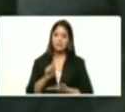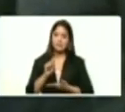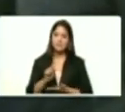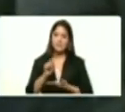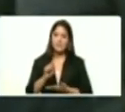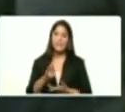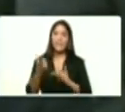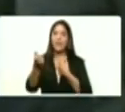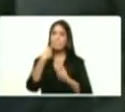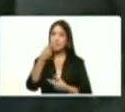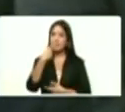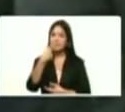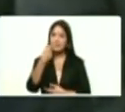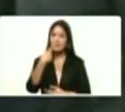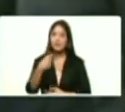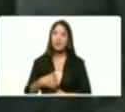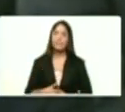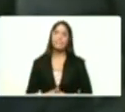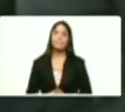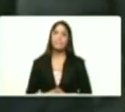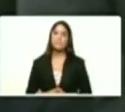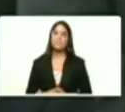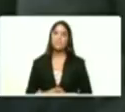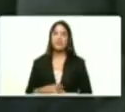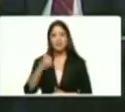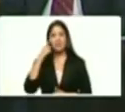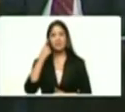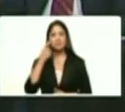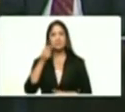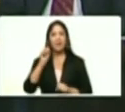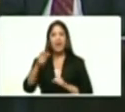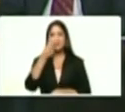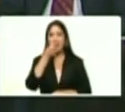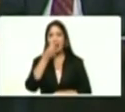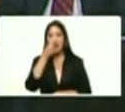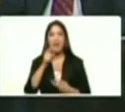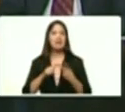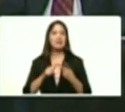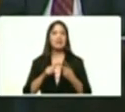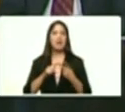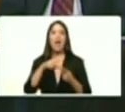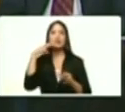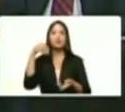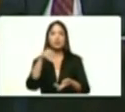de medicina antialérgico, medicina contra diabetes,